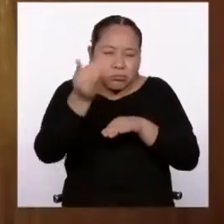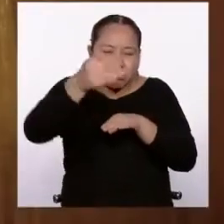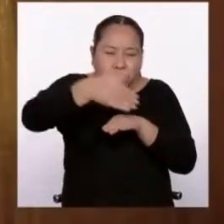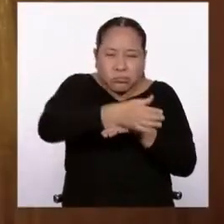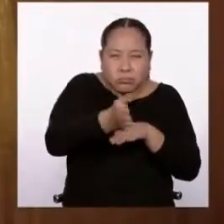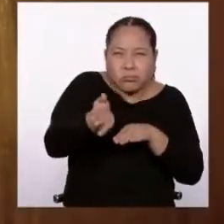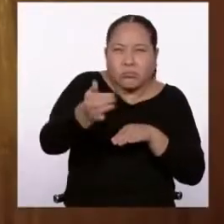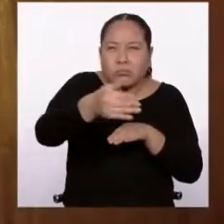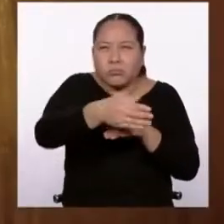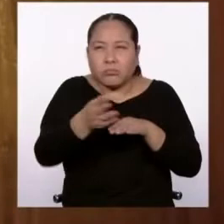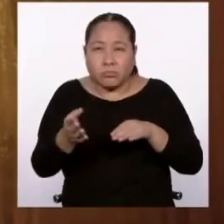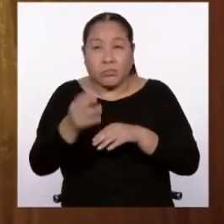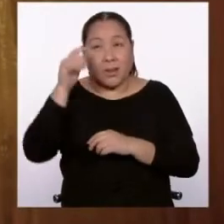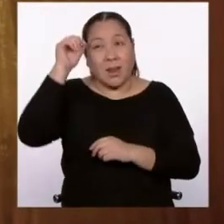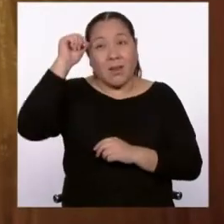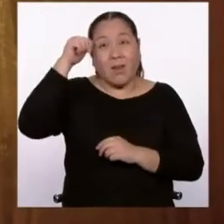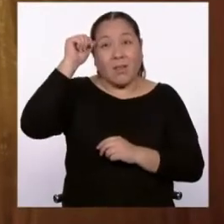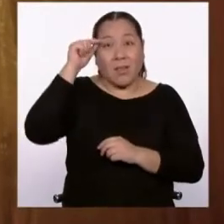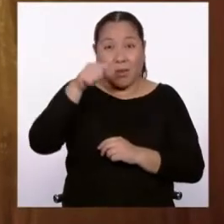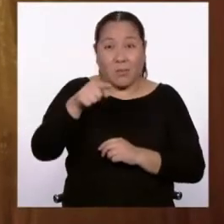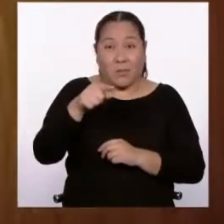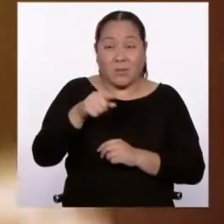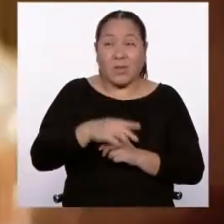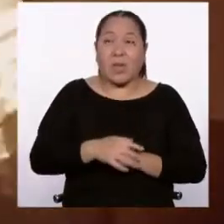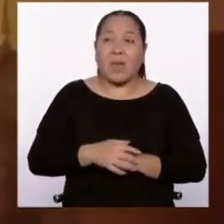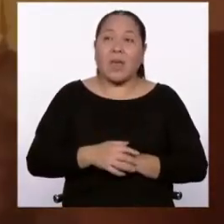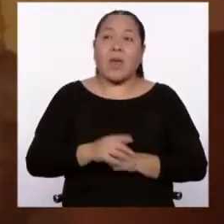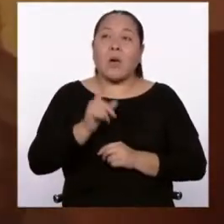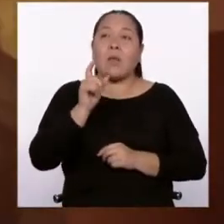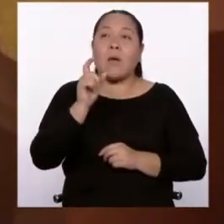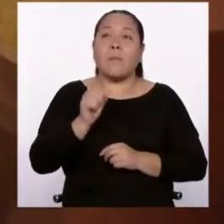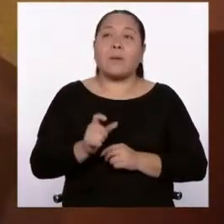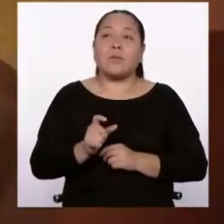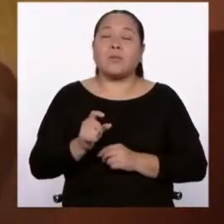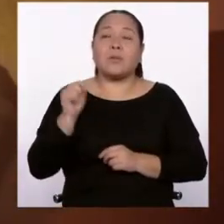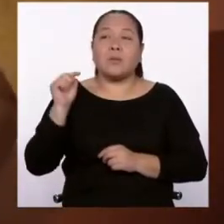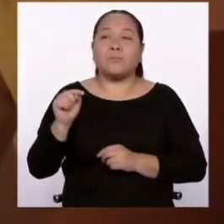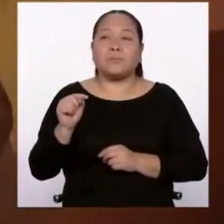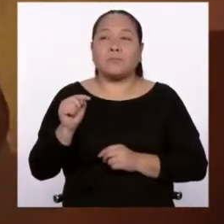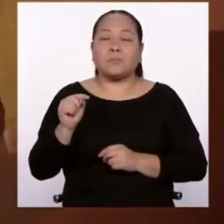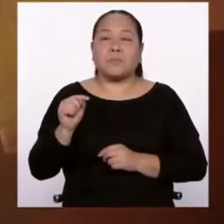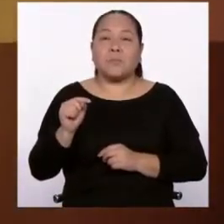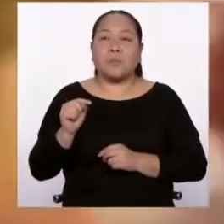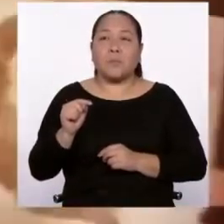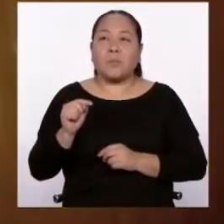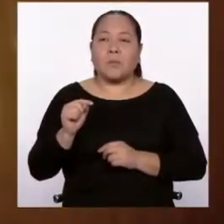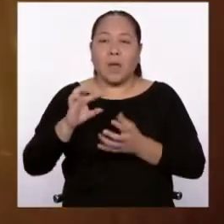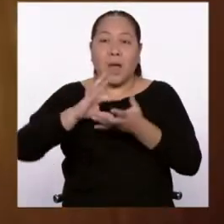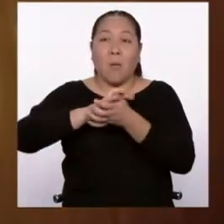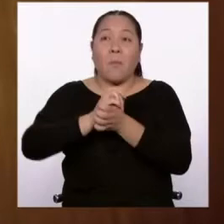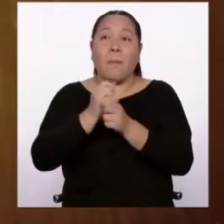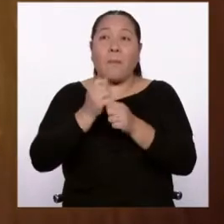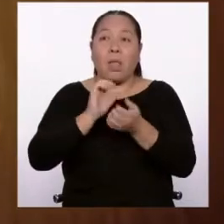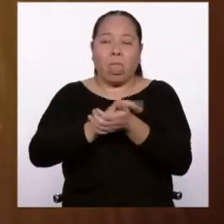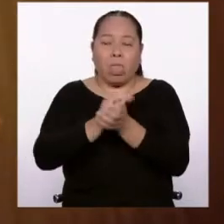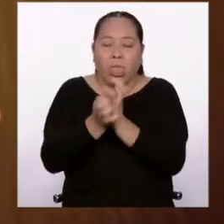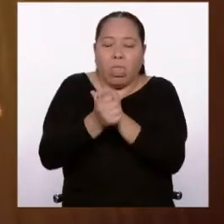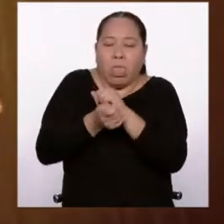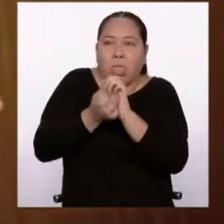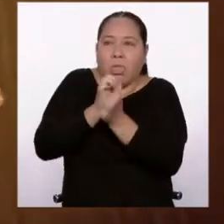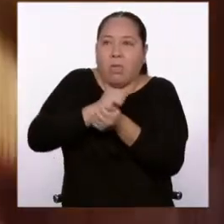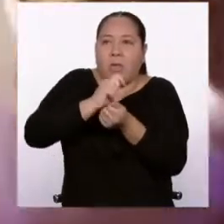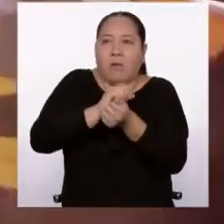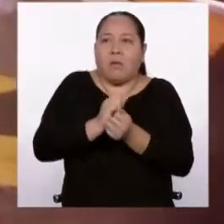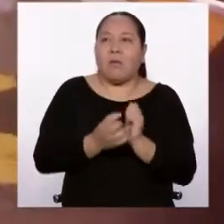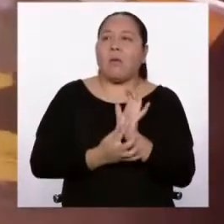intrincada, ¿no? Recordemos que un funcionario virreinal arrugó un papel y se lo presentó al rey